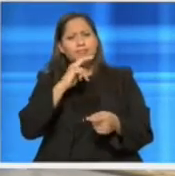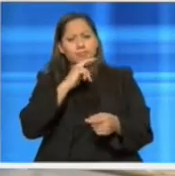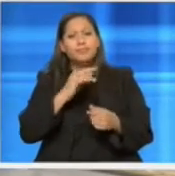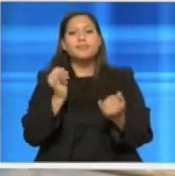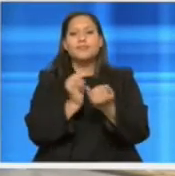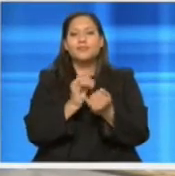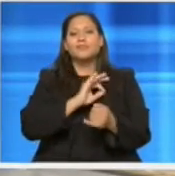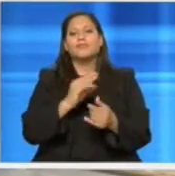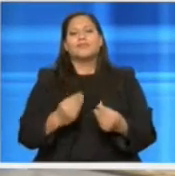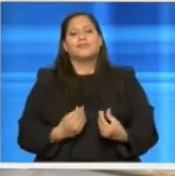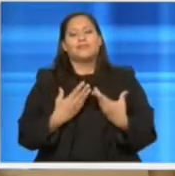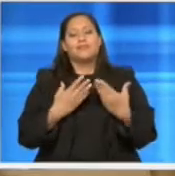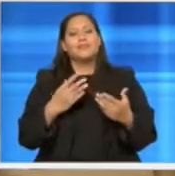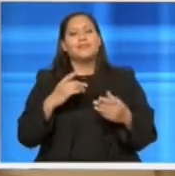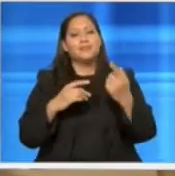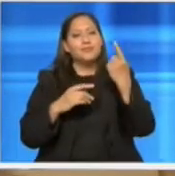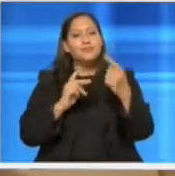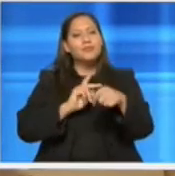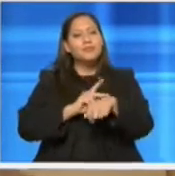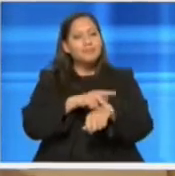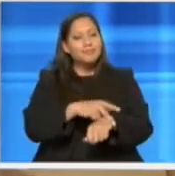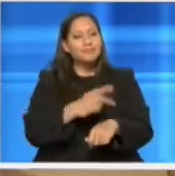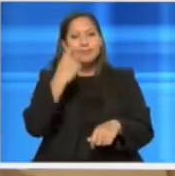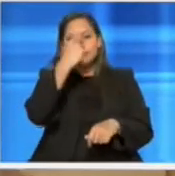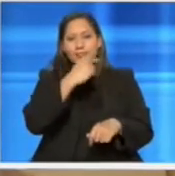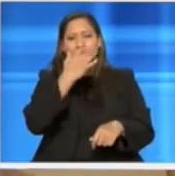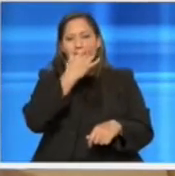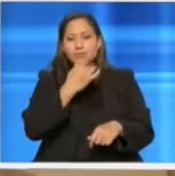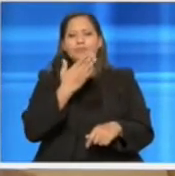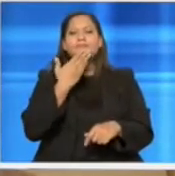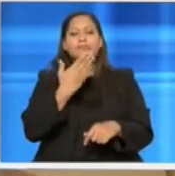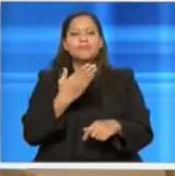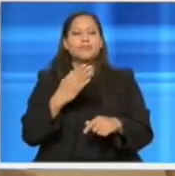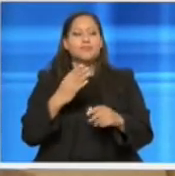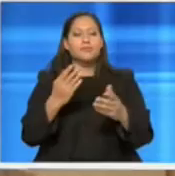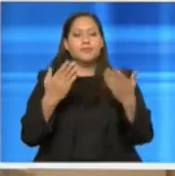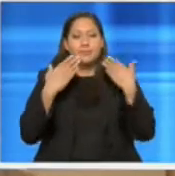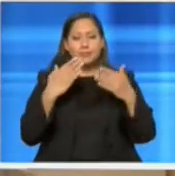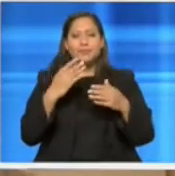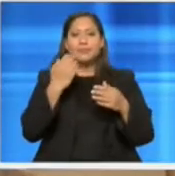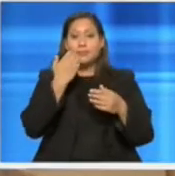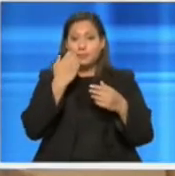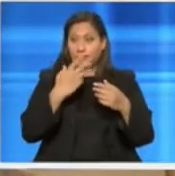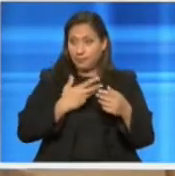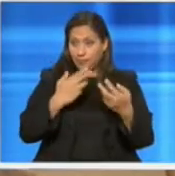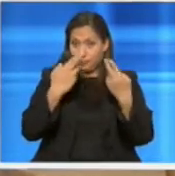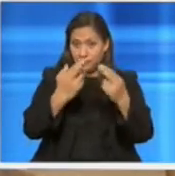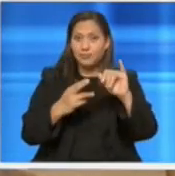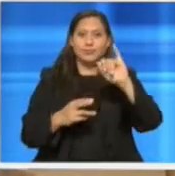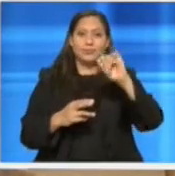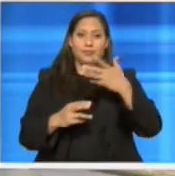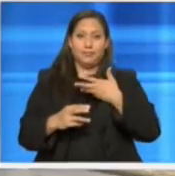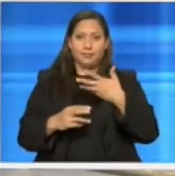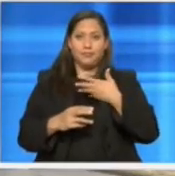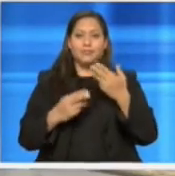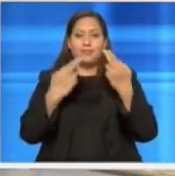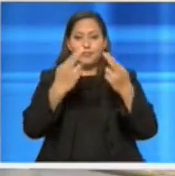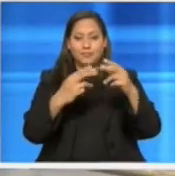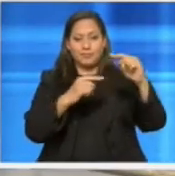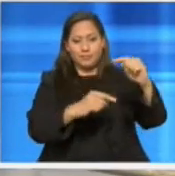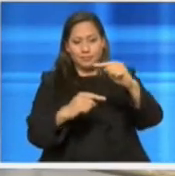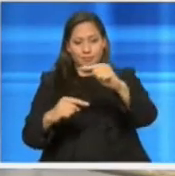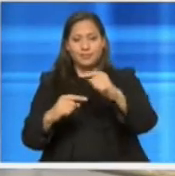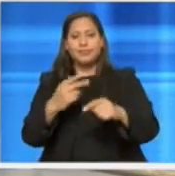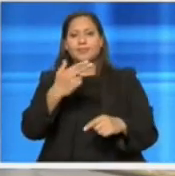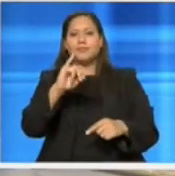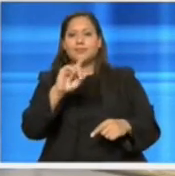y además podremos disfrutar de una piel, un rostro, un cutis sobre todo hidratado. ¿Tenemos regalitos? Pues sí, tenemos nuestro kit de